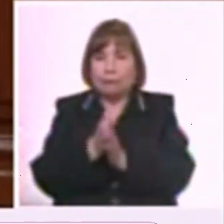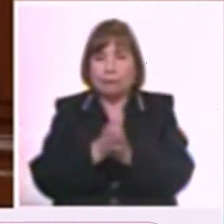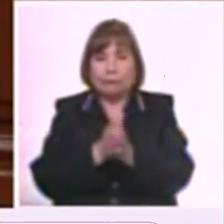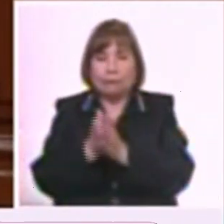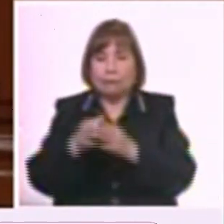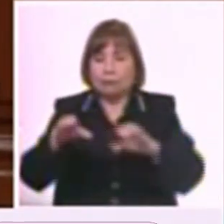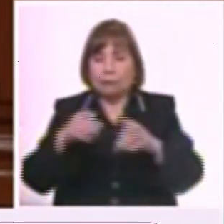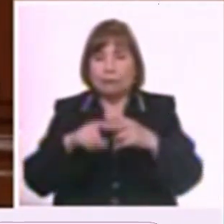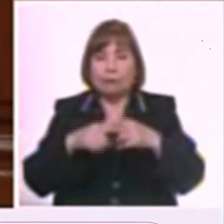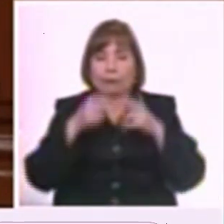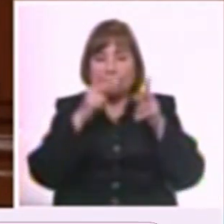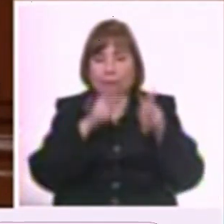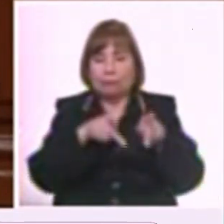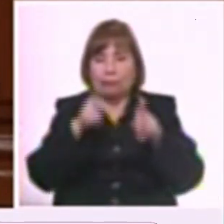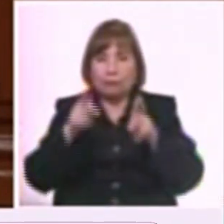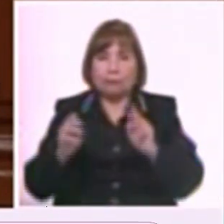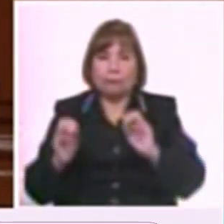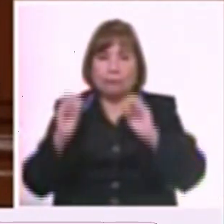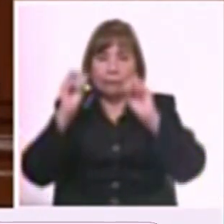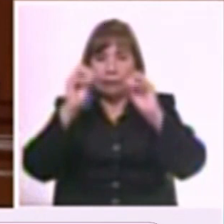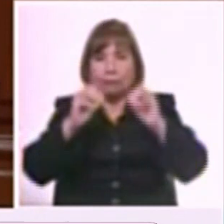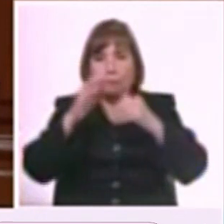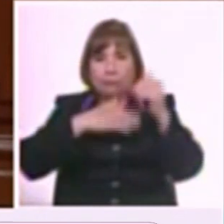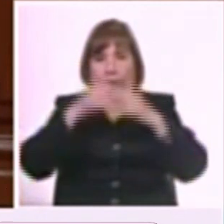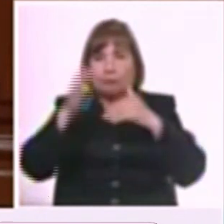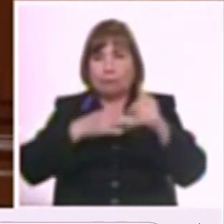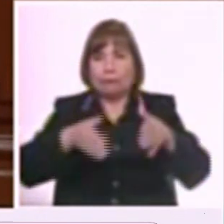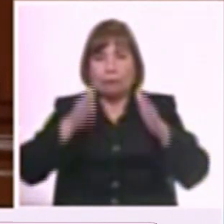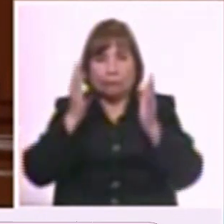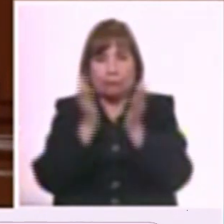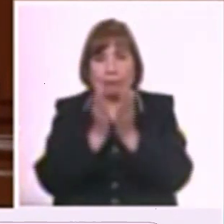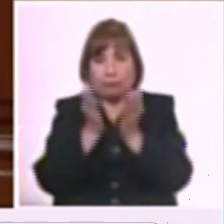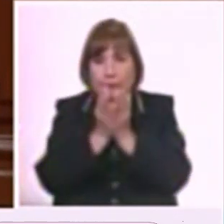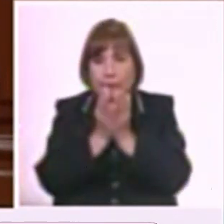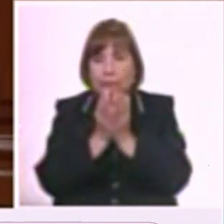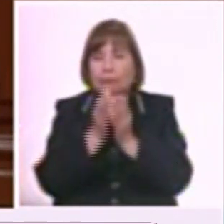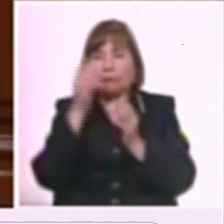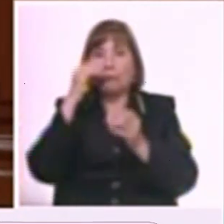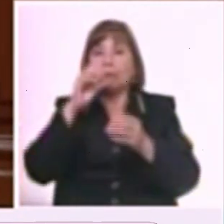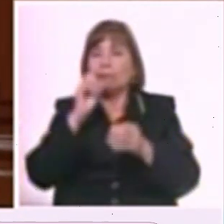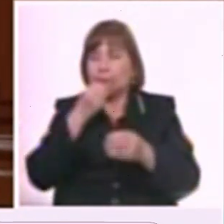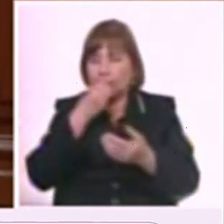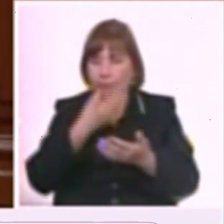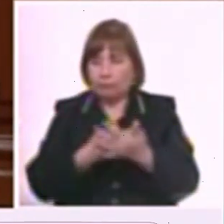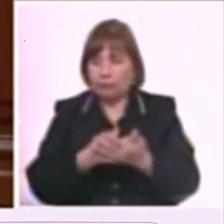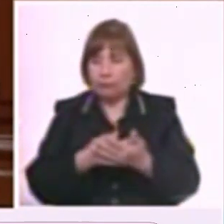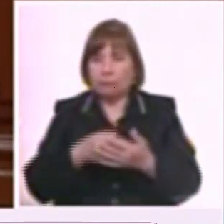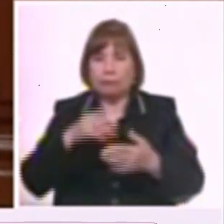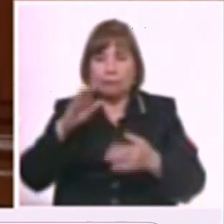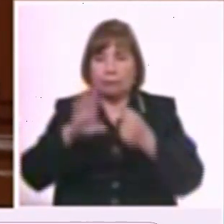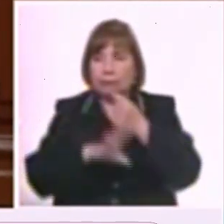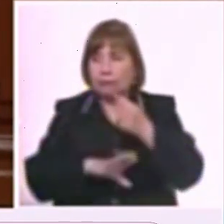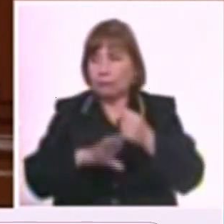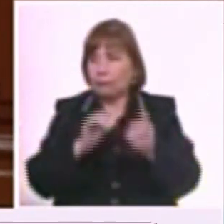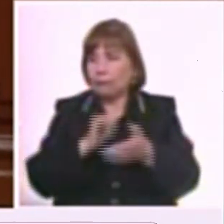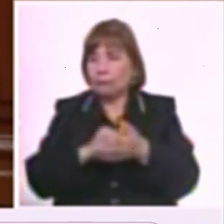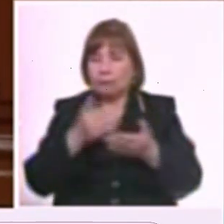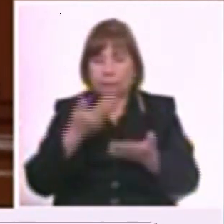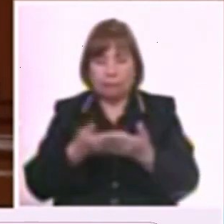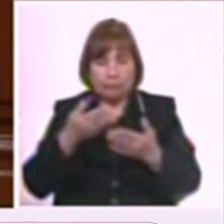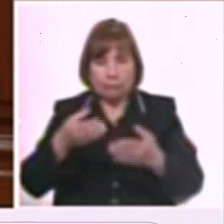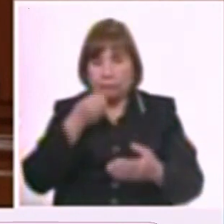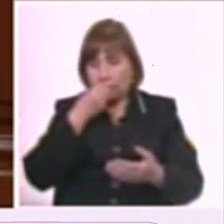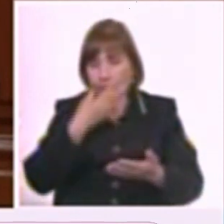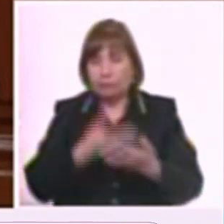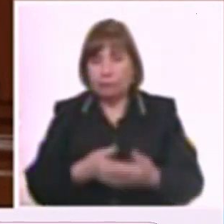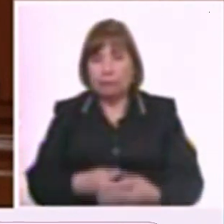2023, el Programa Nacional de Infraestructura Educativa, PRONIET, terminará el acondicionamiento de